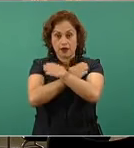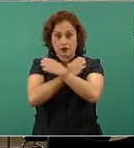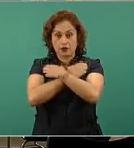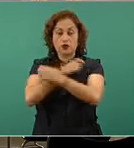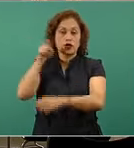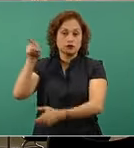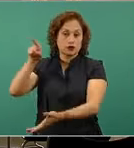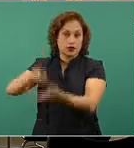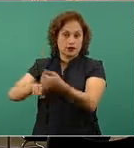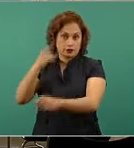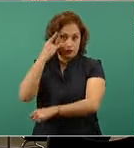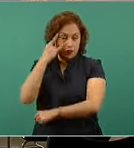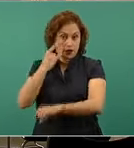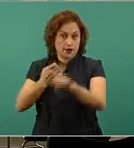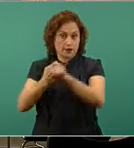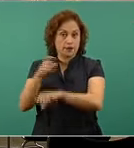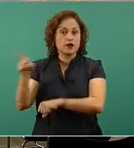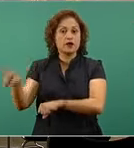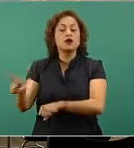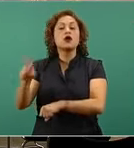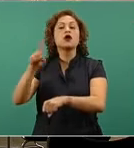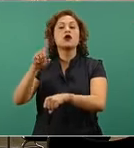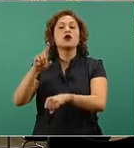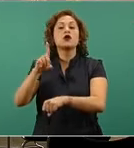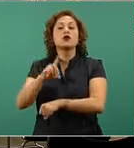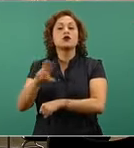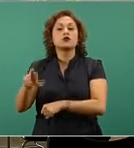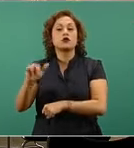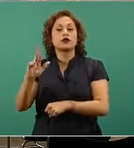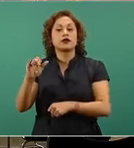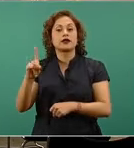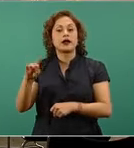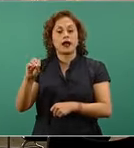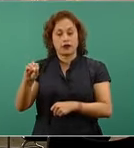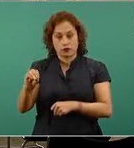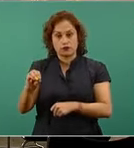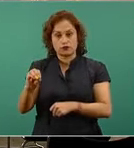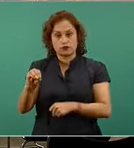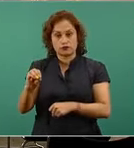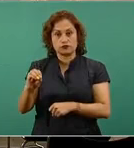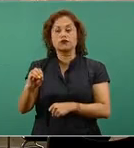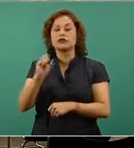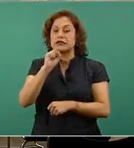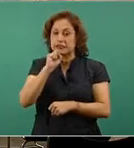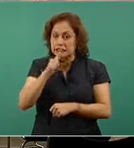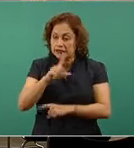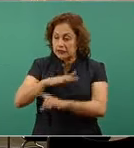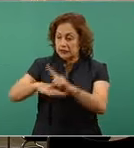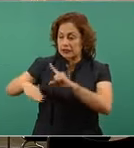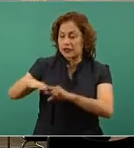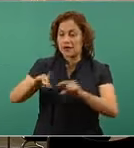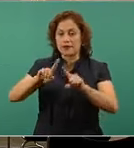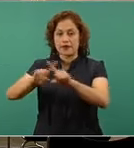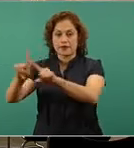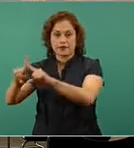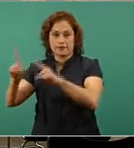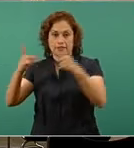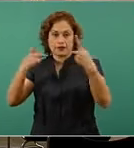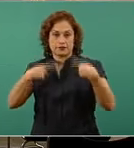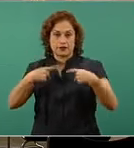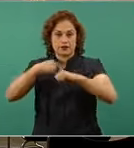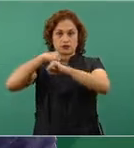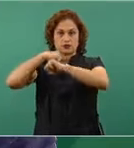del Estado de Campeche, el doctor Ricardo Co-Cambris, y también, desde luego, con el conjunto de las funcionarias,